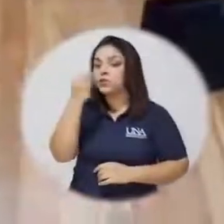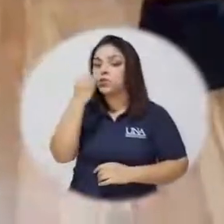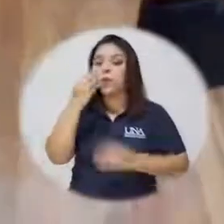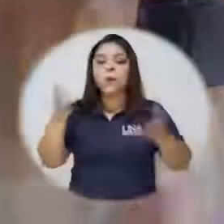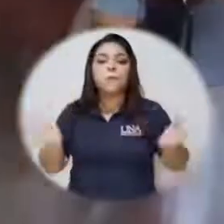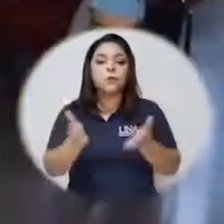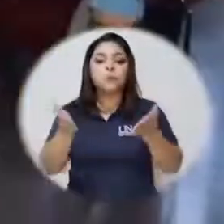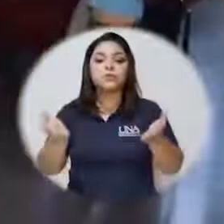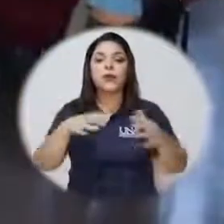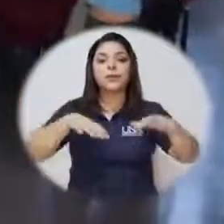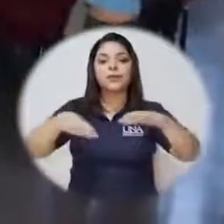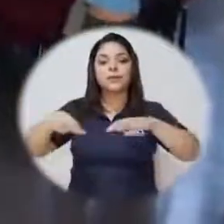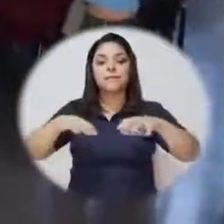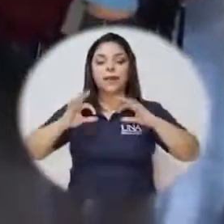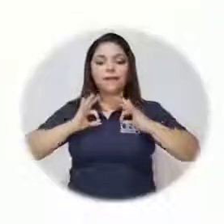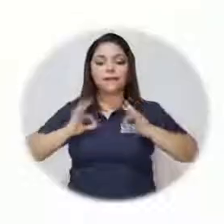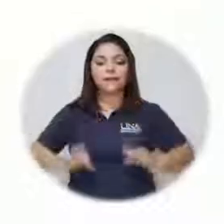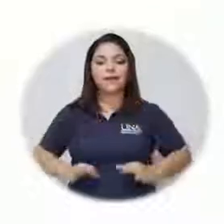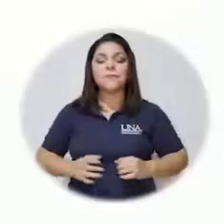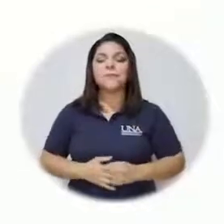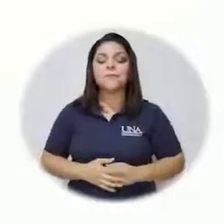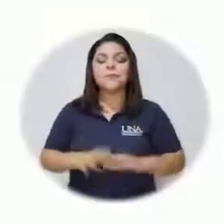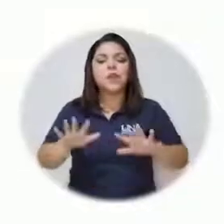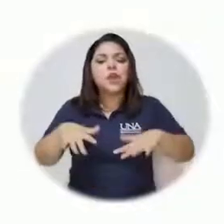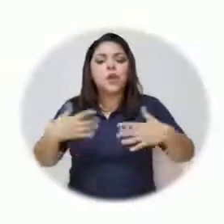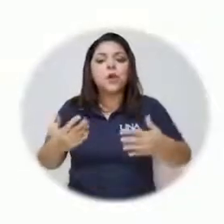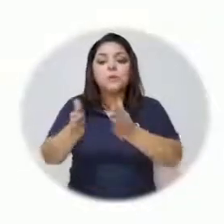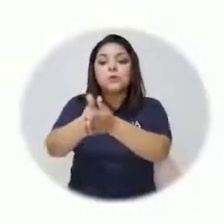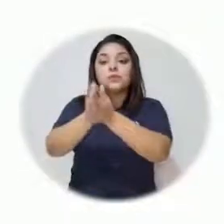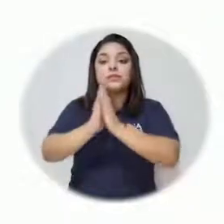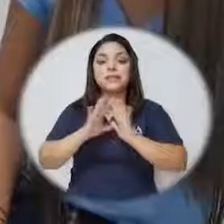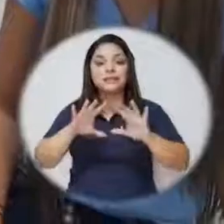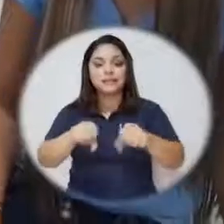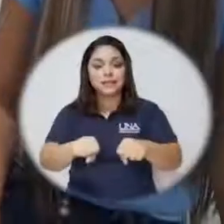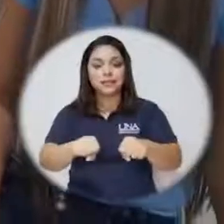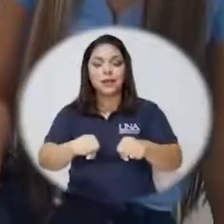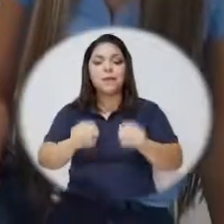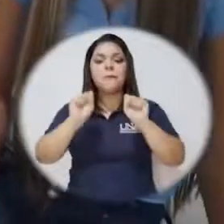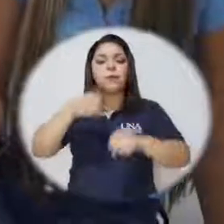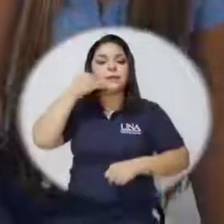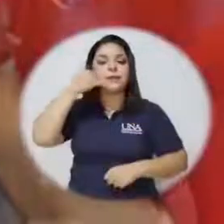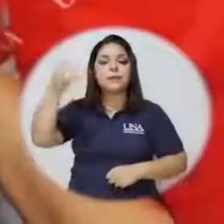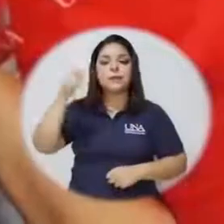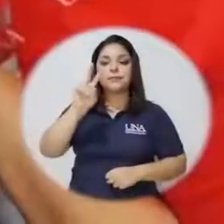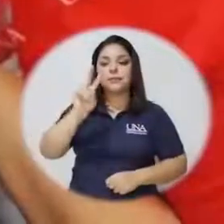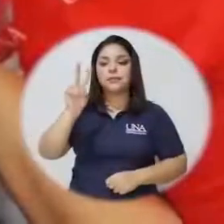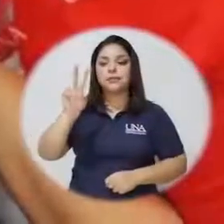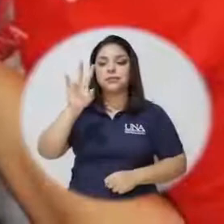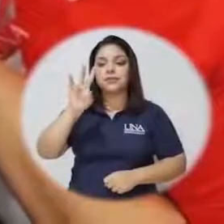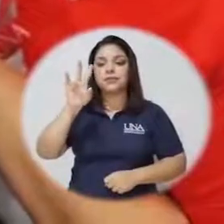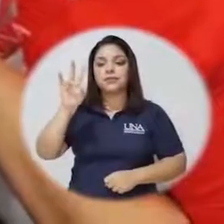nutrición, promoción de actividad física. ¿Y cómo puedo solicitar una cita? Puedes llamar al